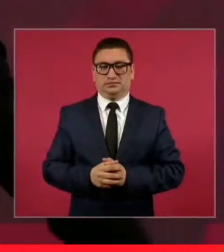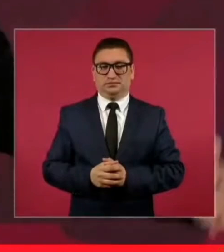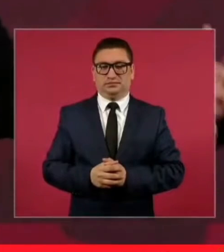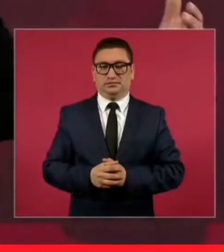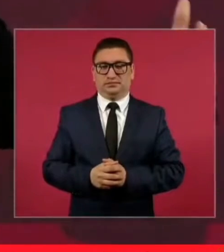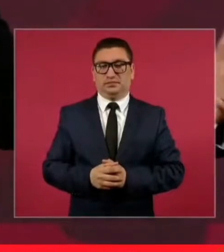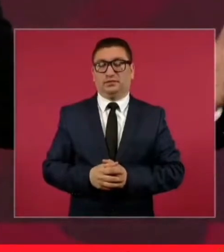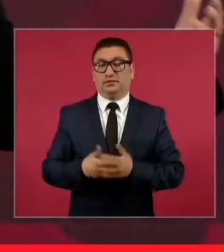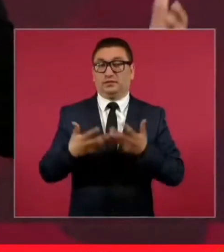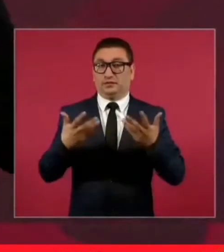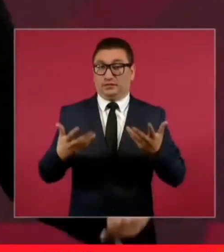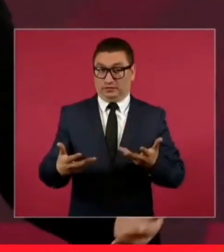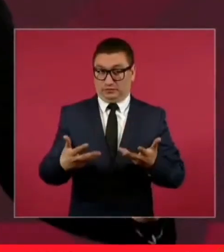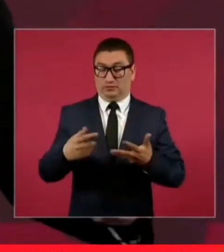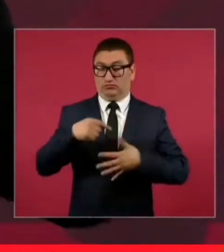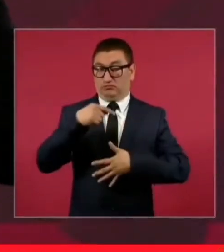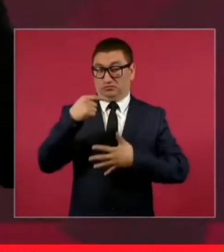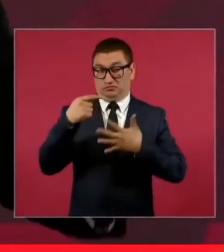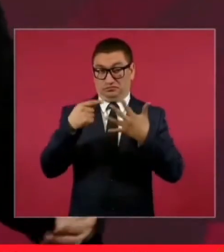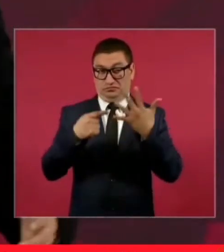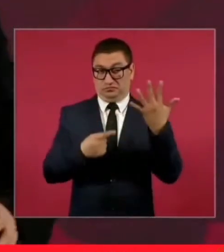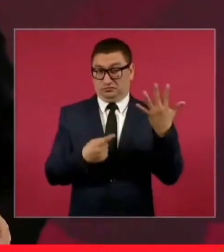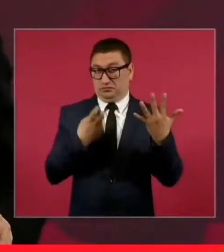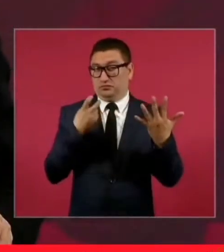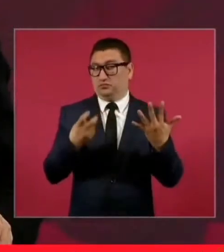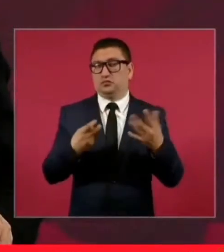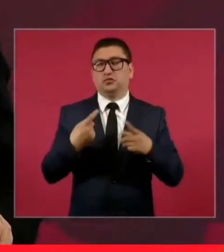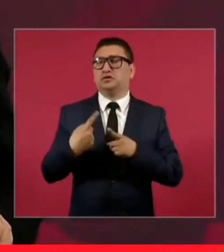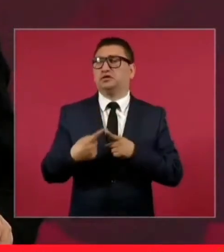Todo eso, ¿a quién le cuesta?